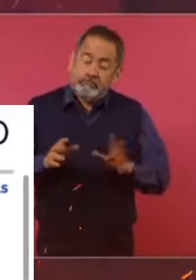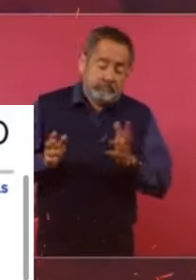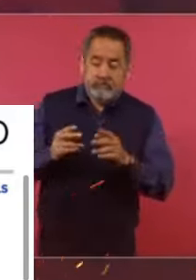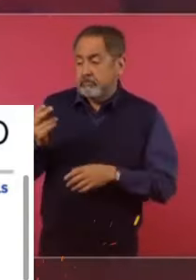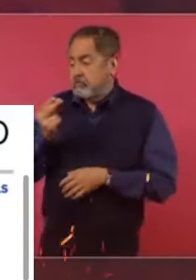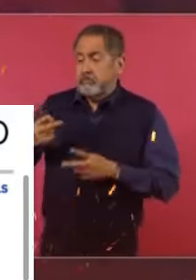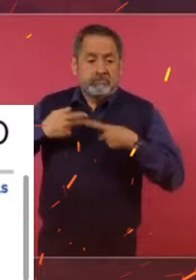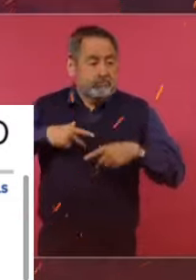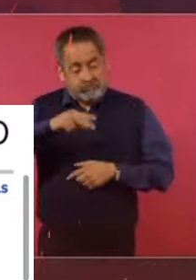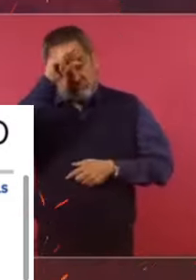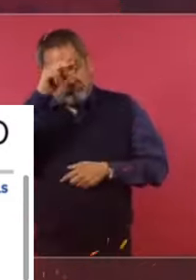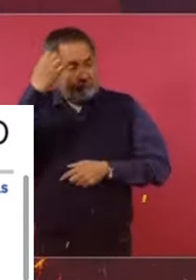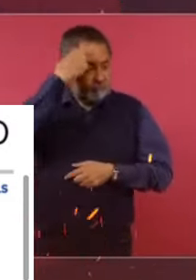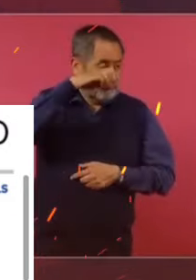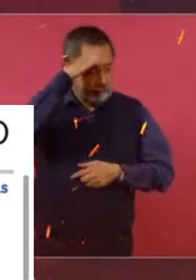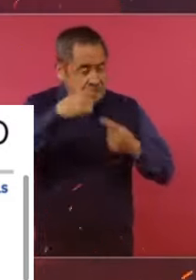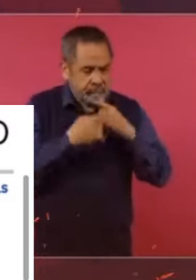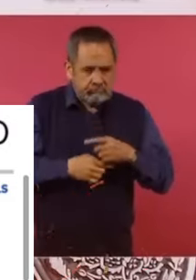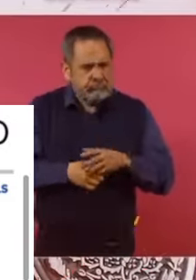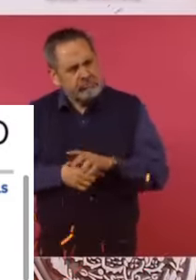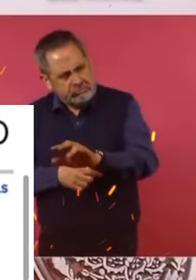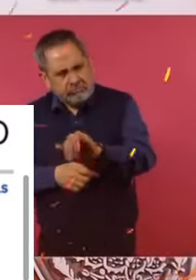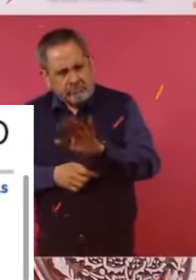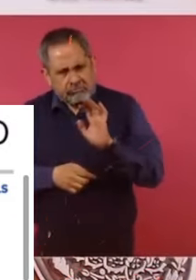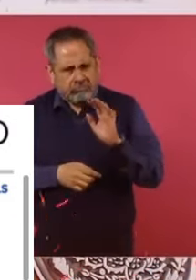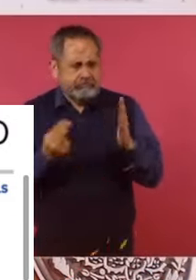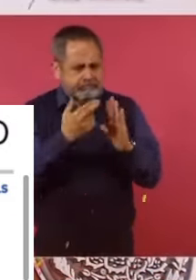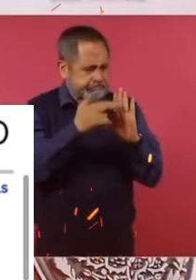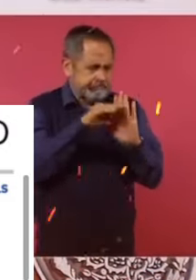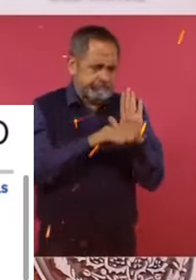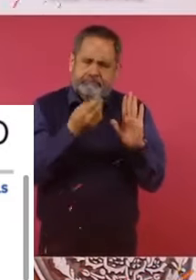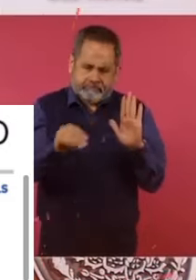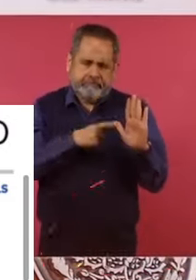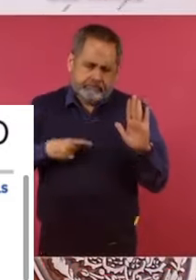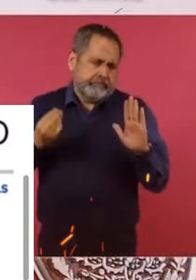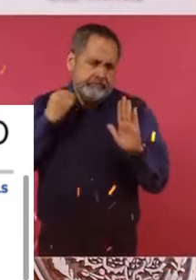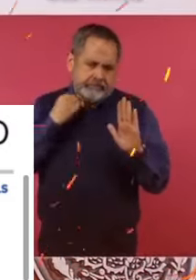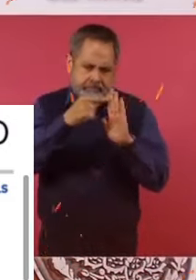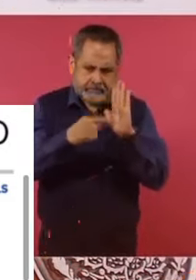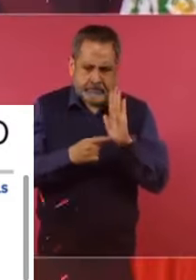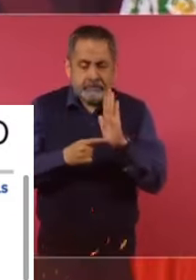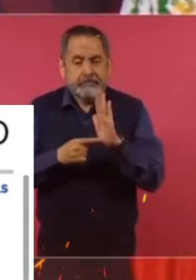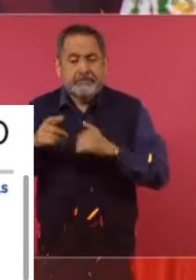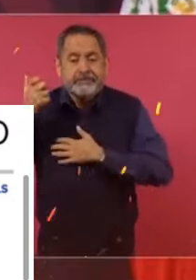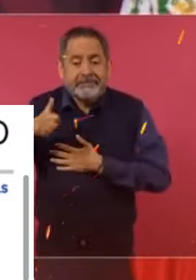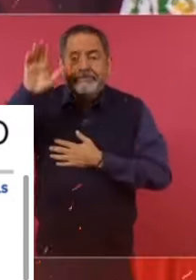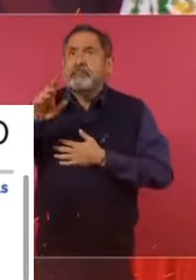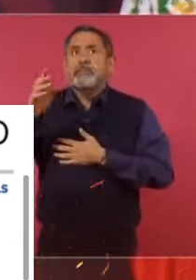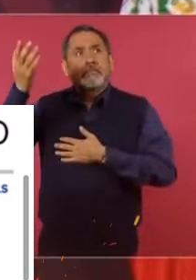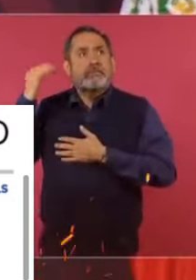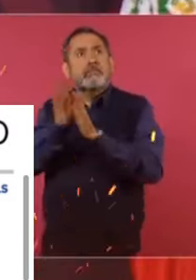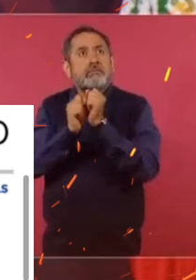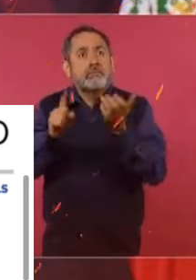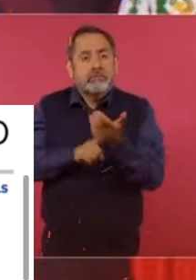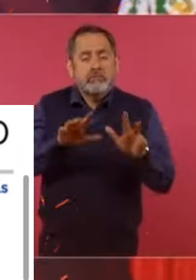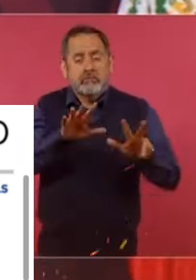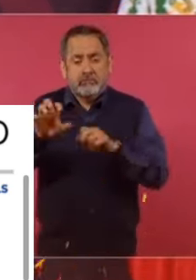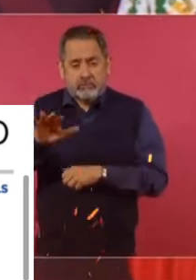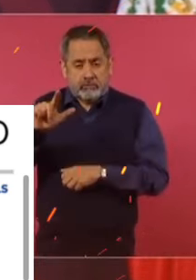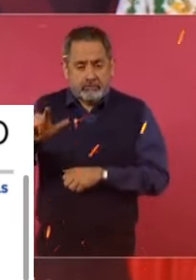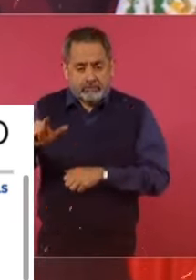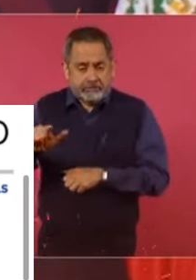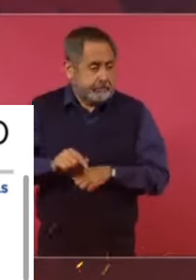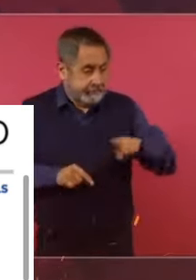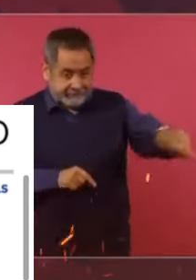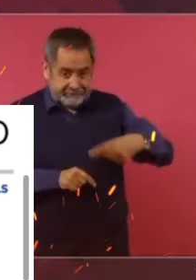requiere de gente experta. Pues sí, en los requisitos, pues tienen que ser abogados. Así era en la Constitución de 1857, cuando